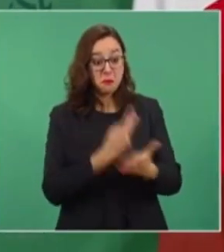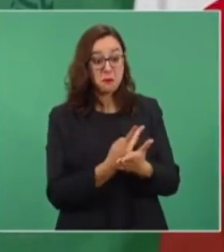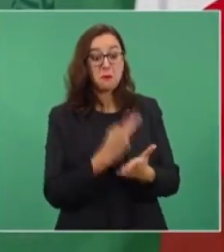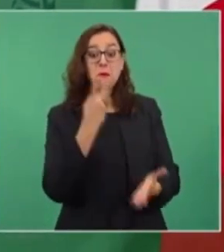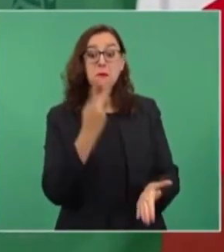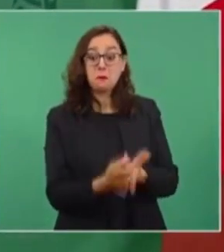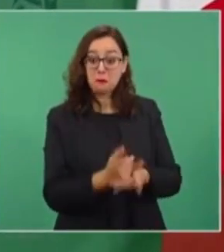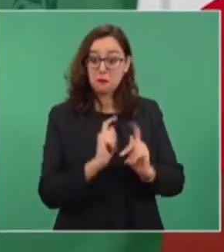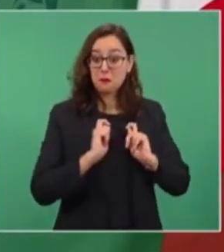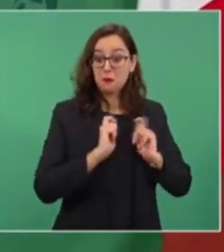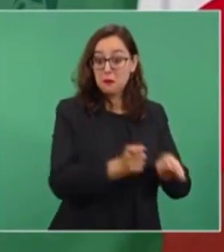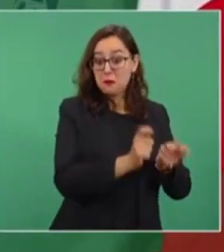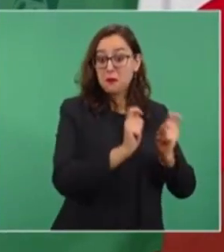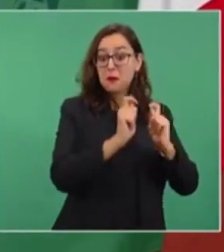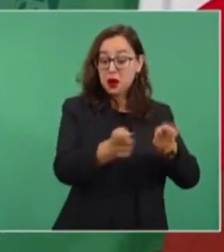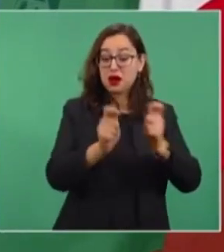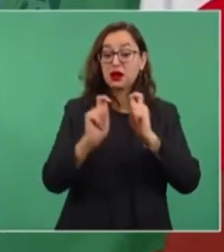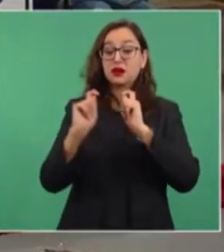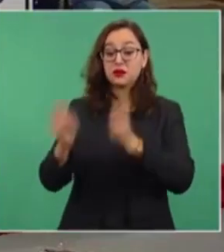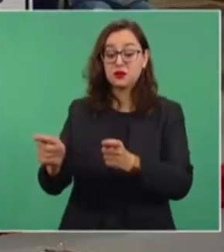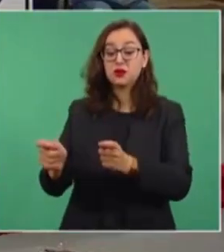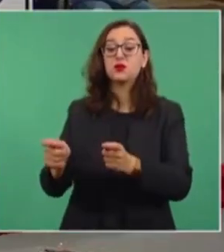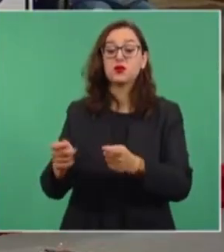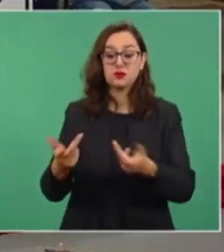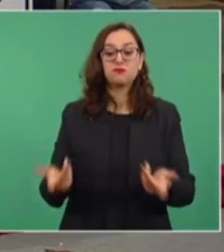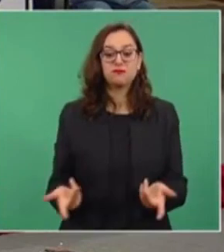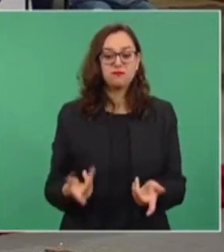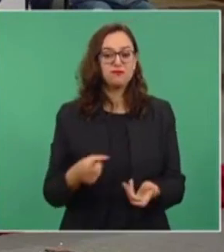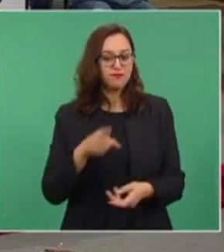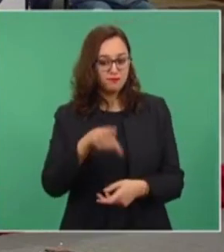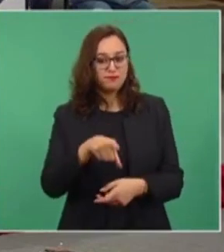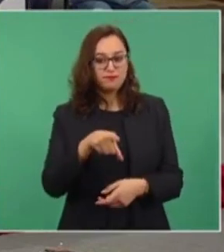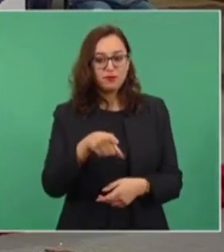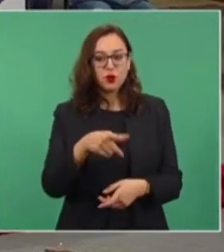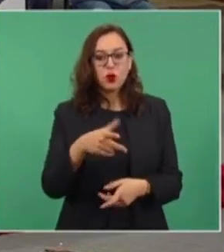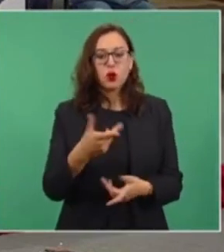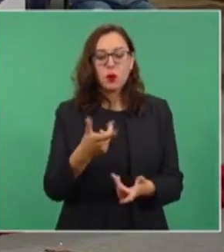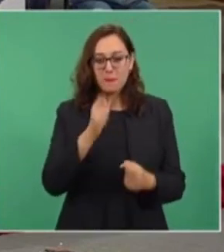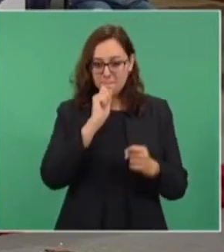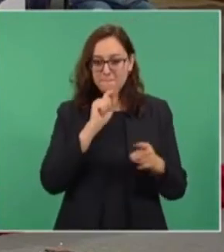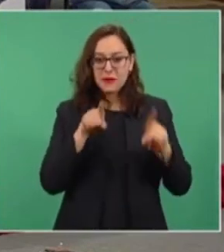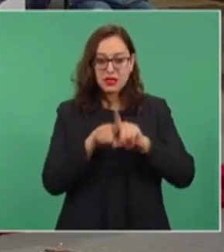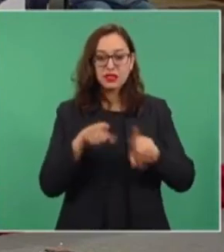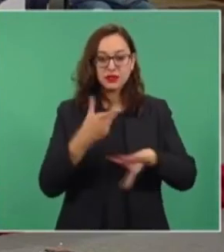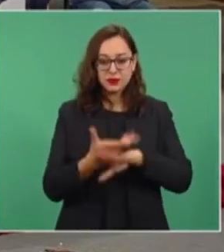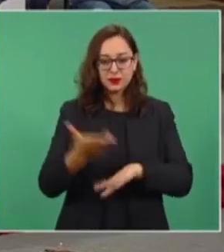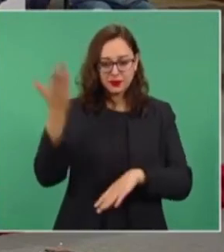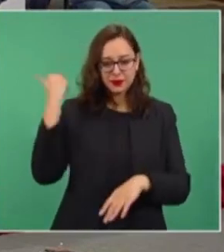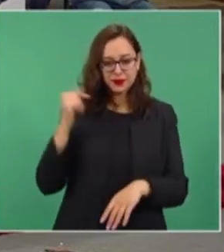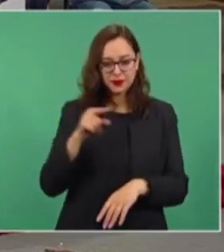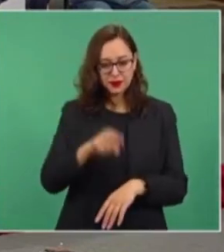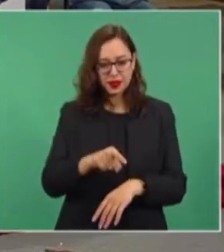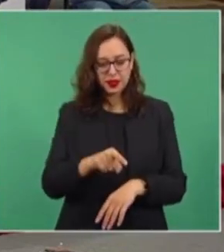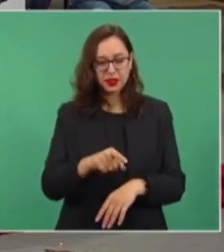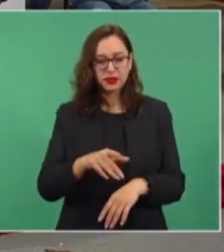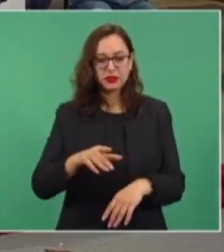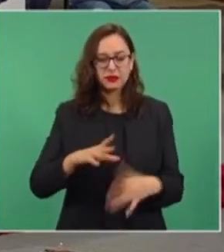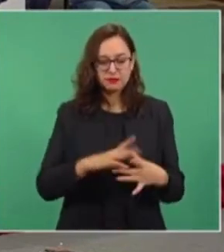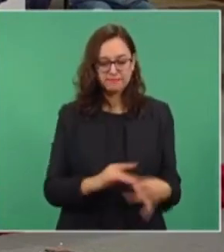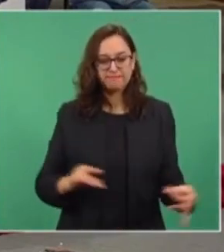con este concepto que usted nos expuso,